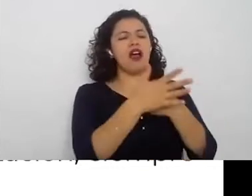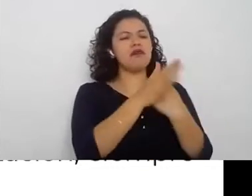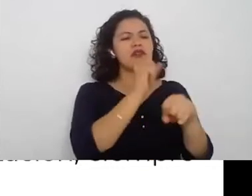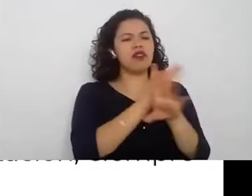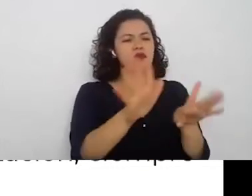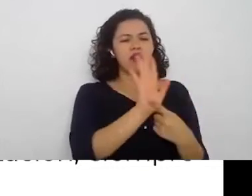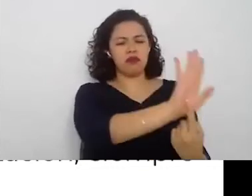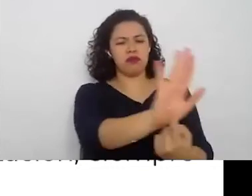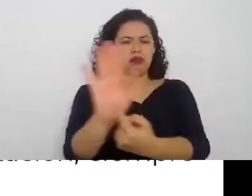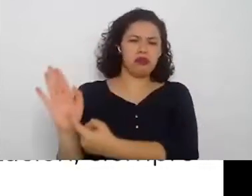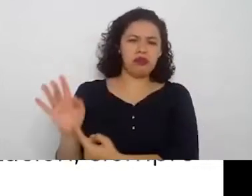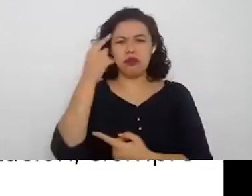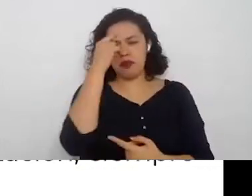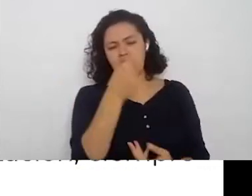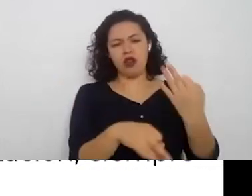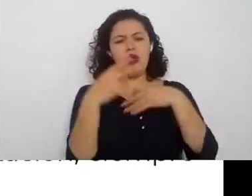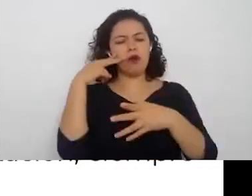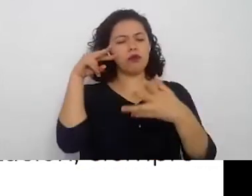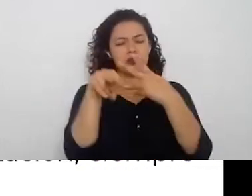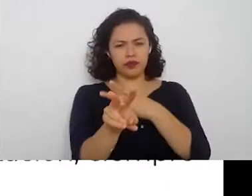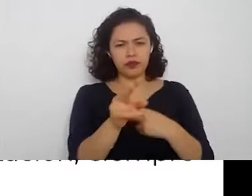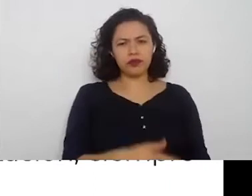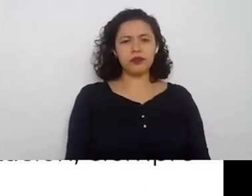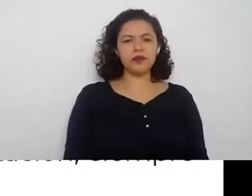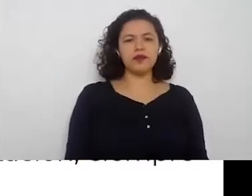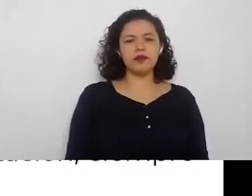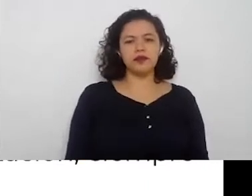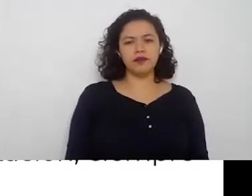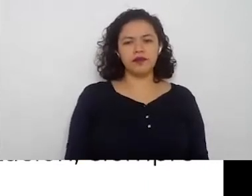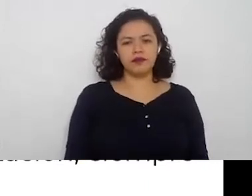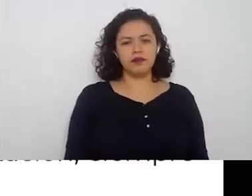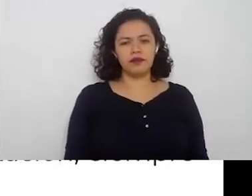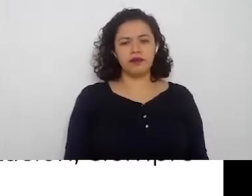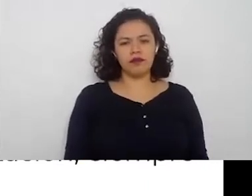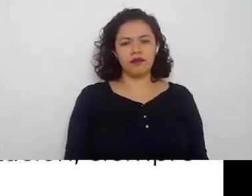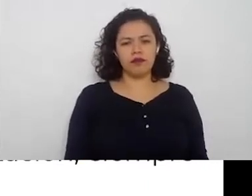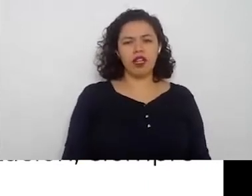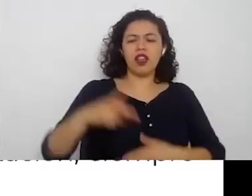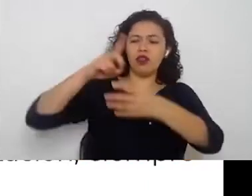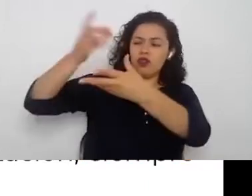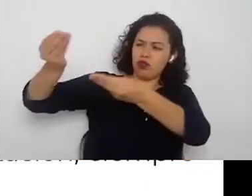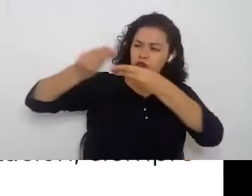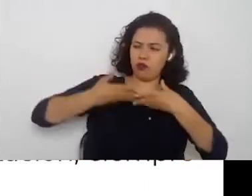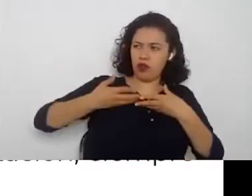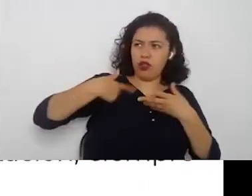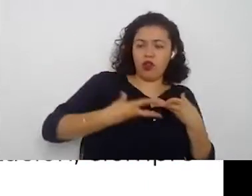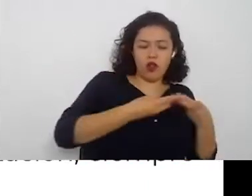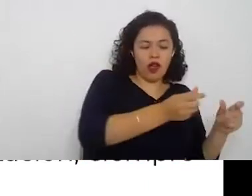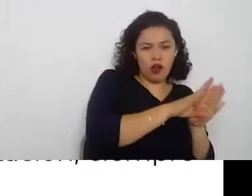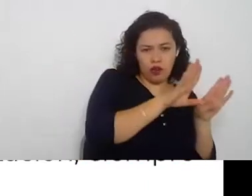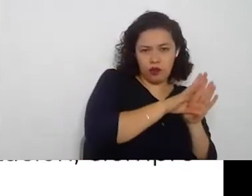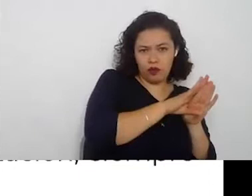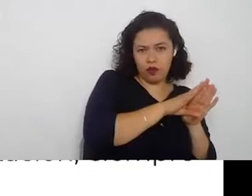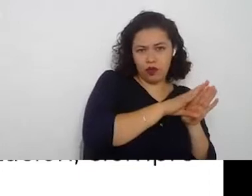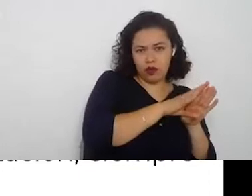que garanticen la transparencia, el patrimonio, el uso y destino de los donativos, ¿verdad? A más tardar